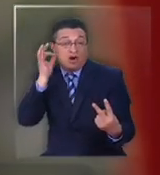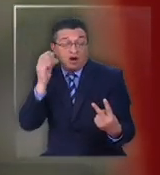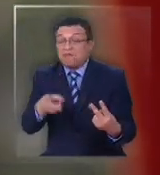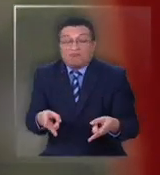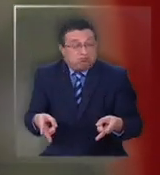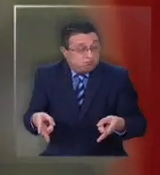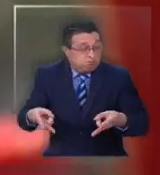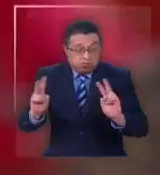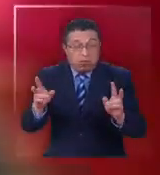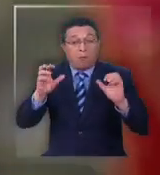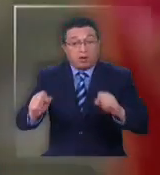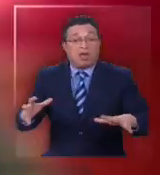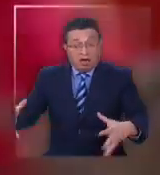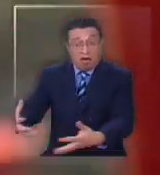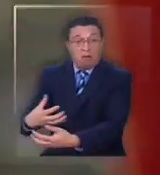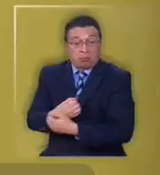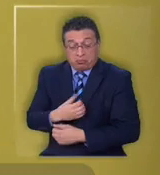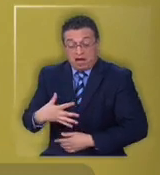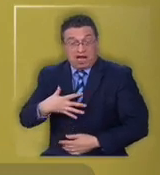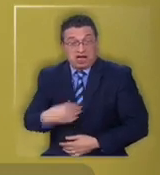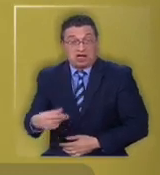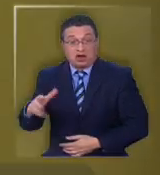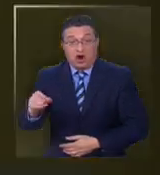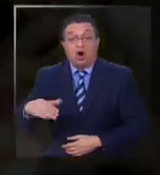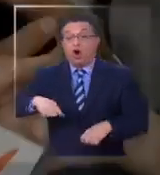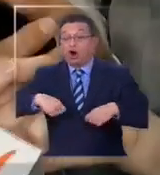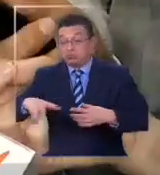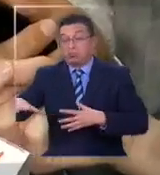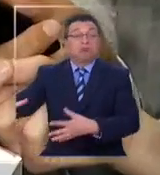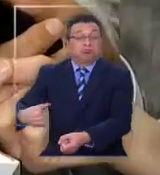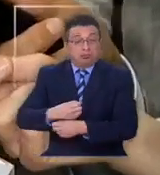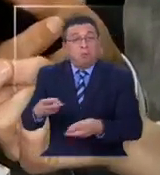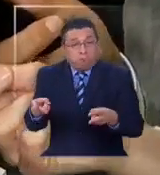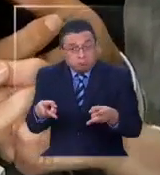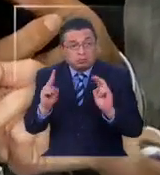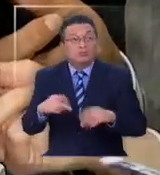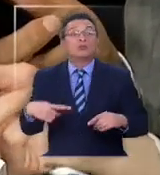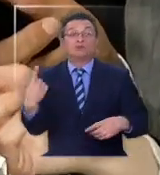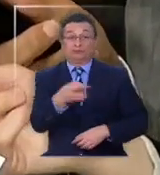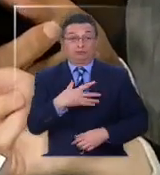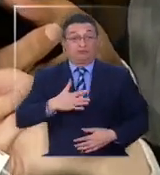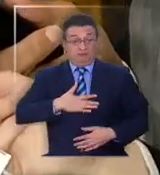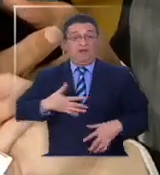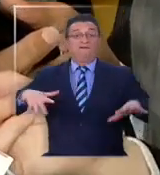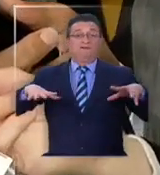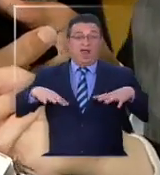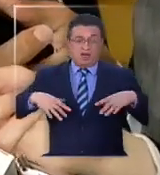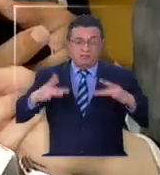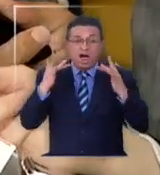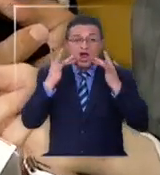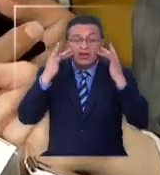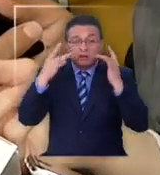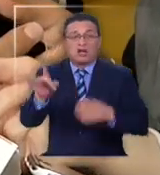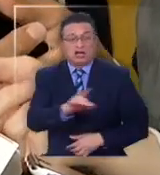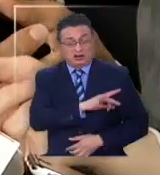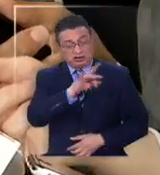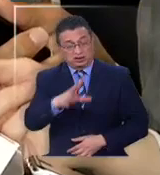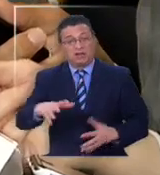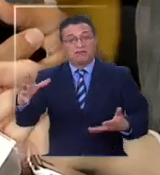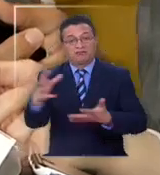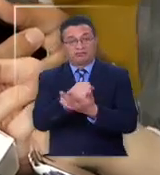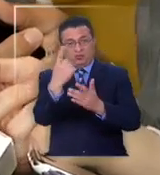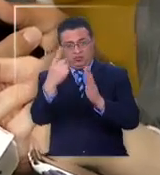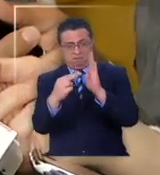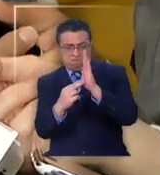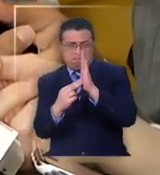distinto sexo podrían optar a un niño, niña o adolescente. Estamos felices, estamos contentos. Finalmente Chile da un